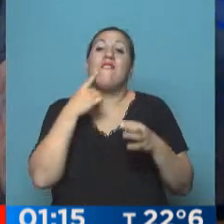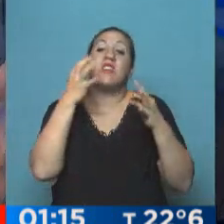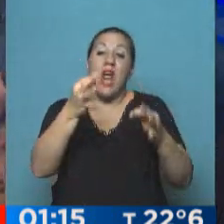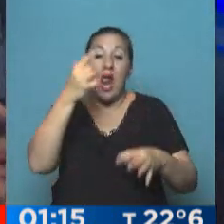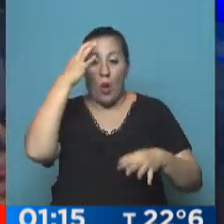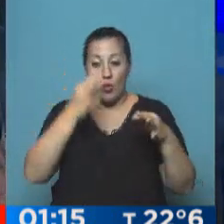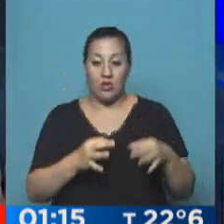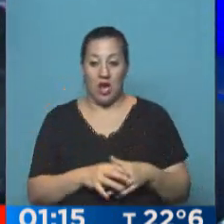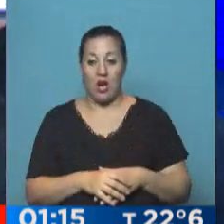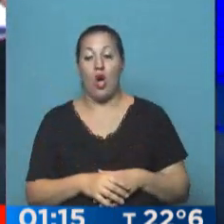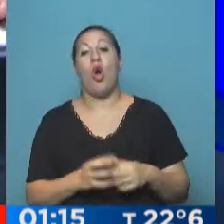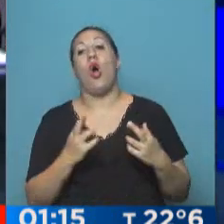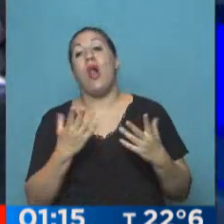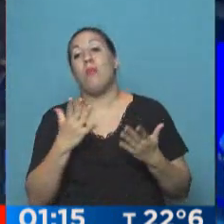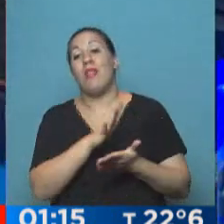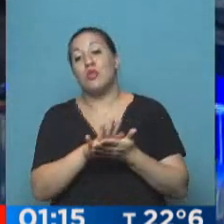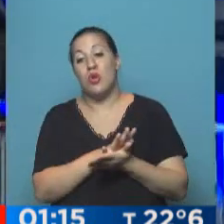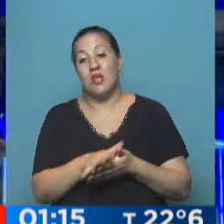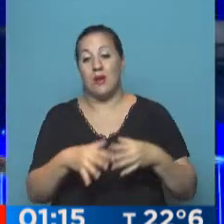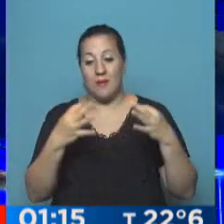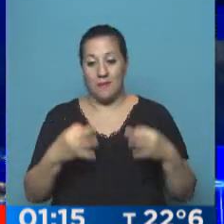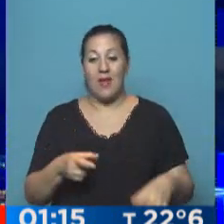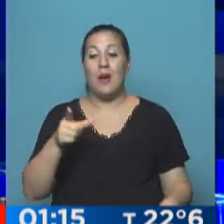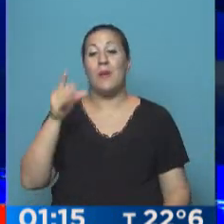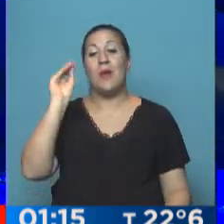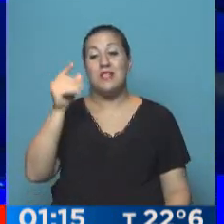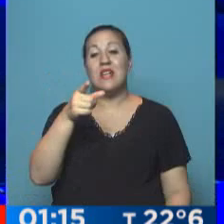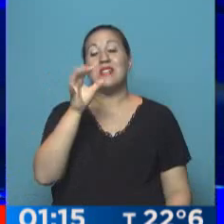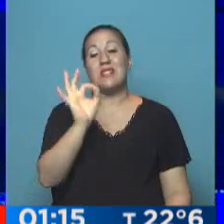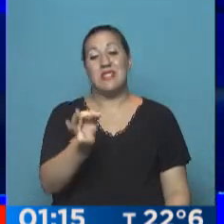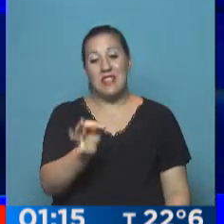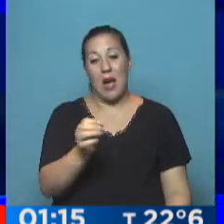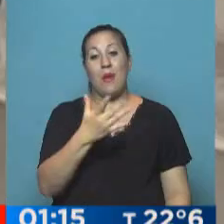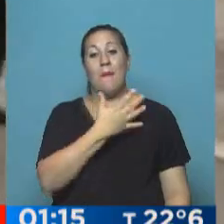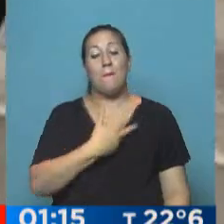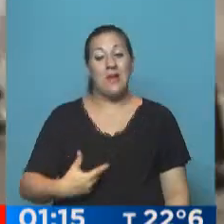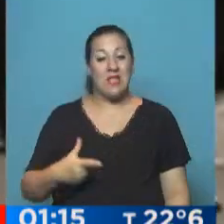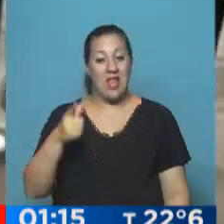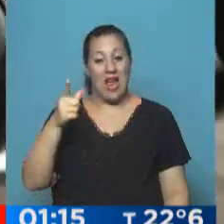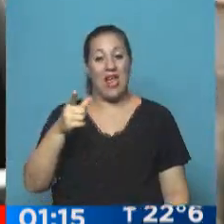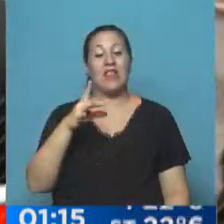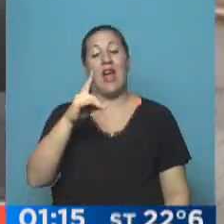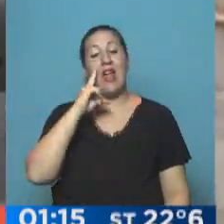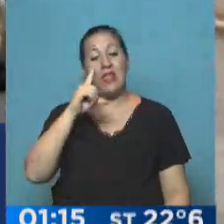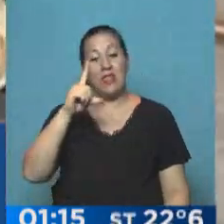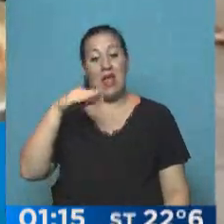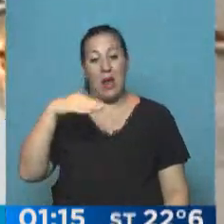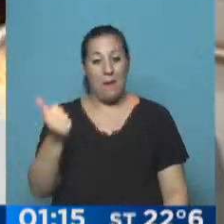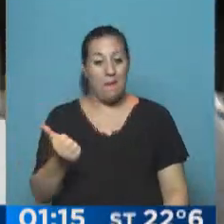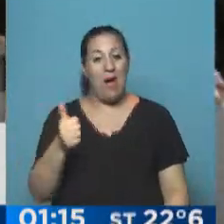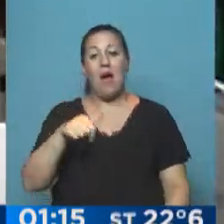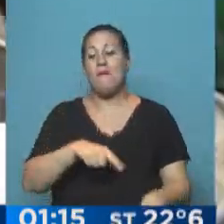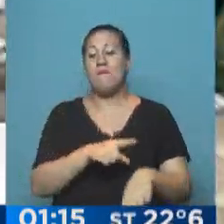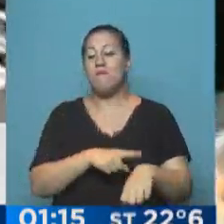resolverse de una manera civilizada. Nos vamos a Brasil. Saben ustedes que allí la presidenta Dilma Rousseff está pasando un